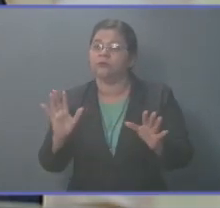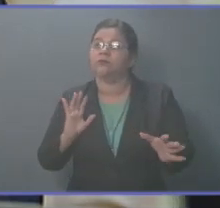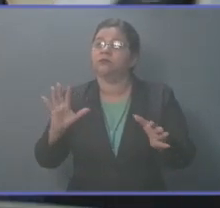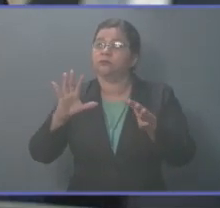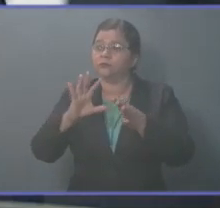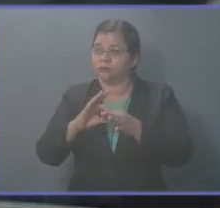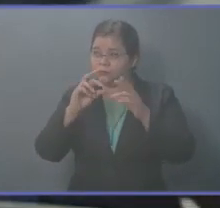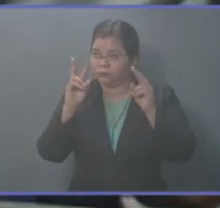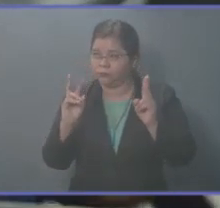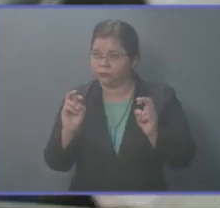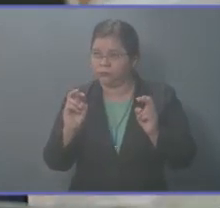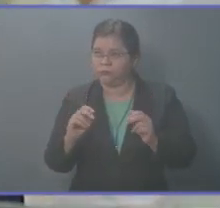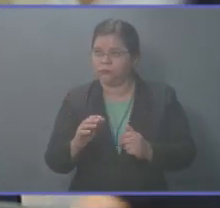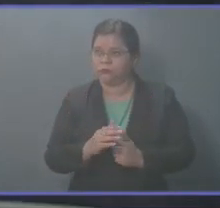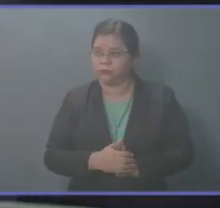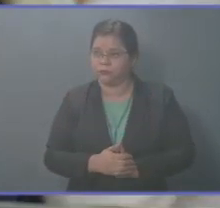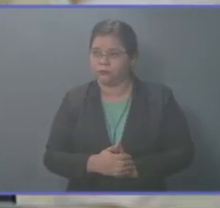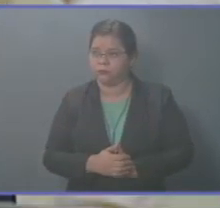con el tema.